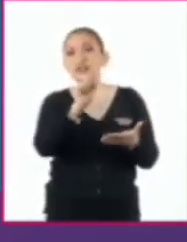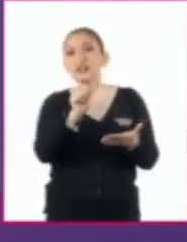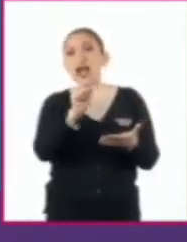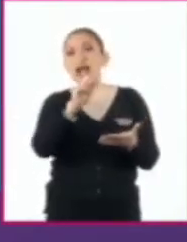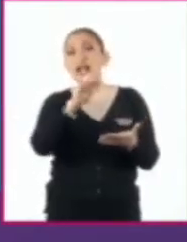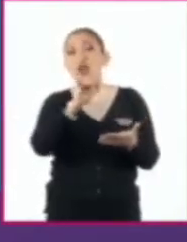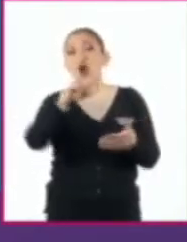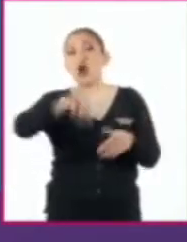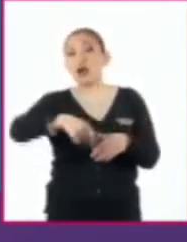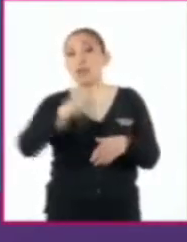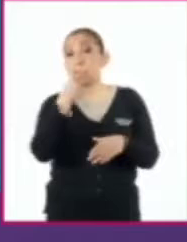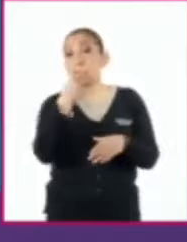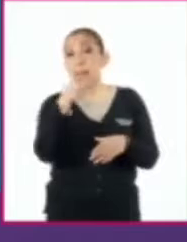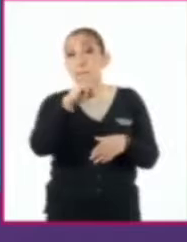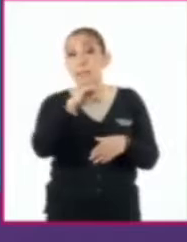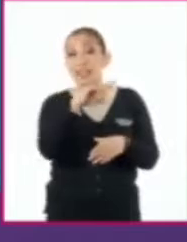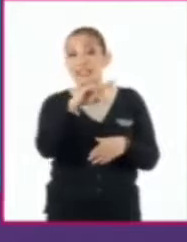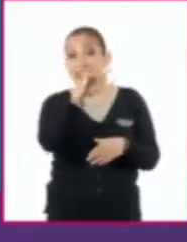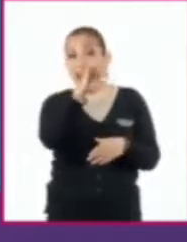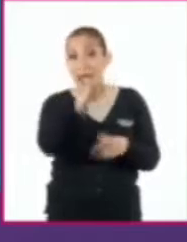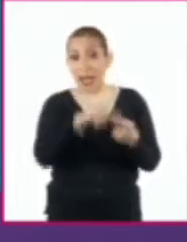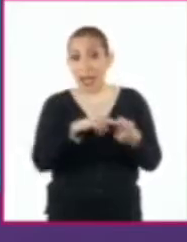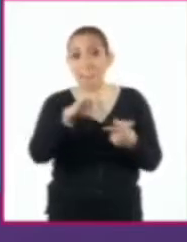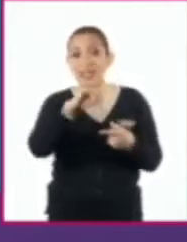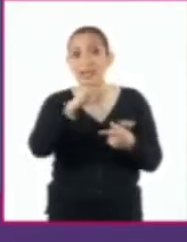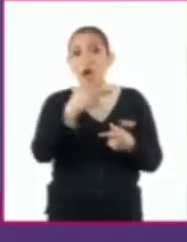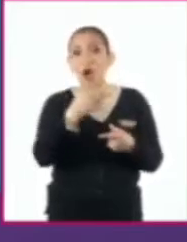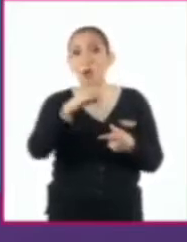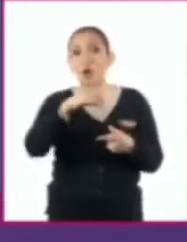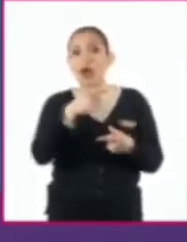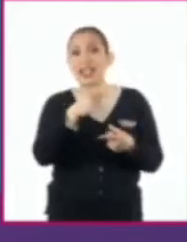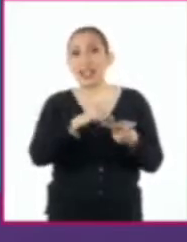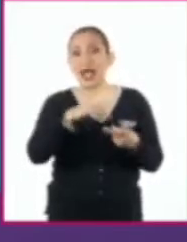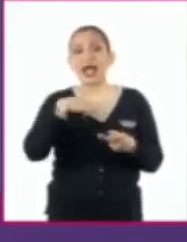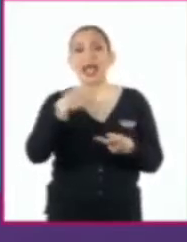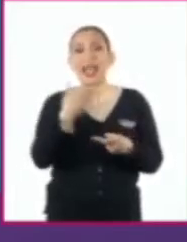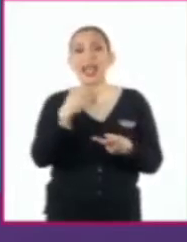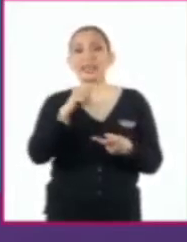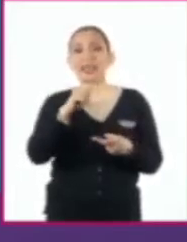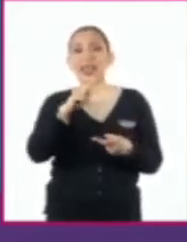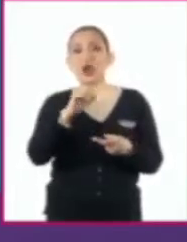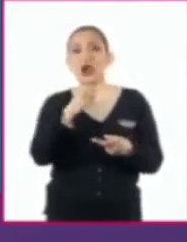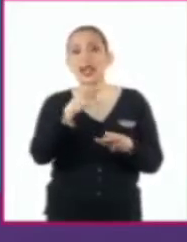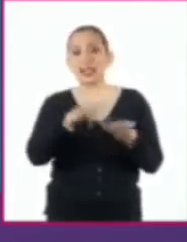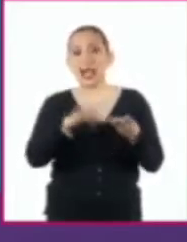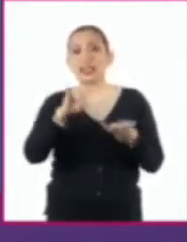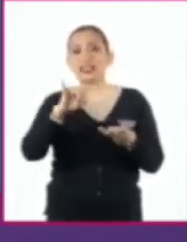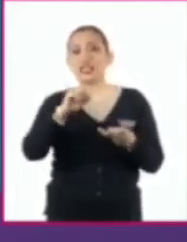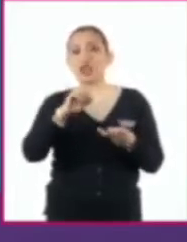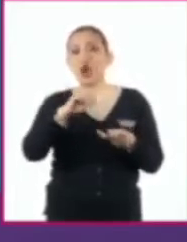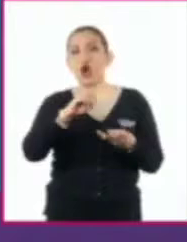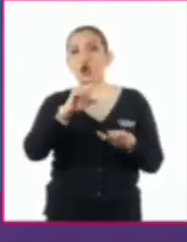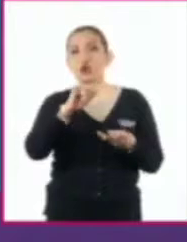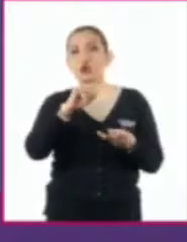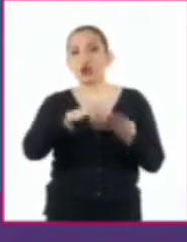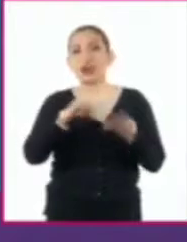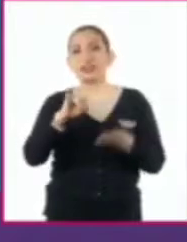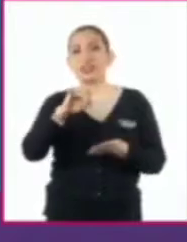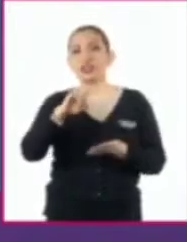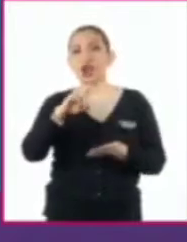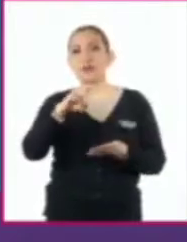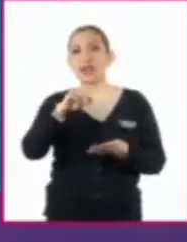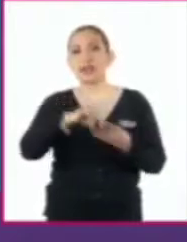ocasión tratamos mezcla, mezcla homogénea, mezcla heterogénea, disolución,